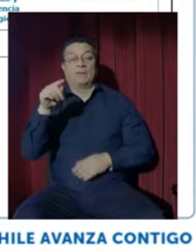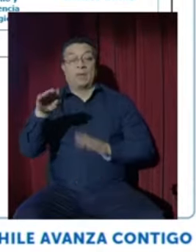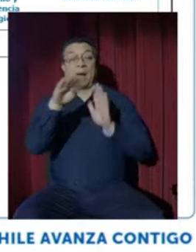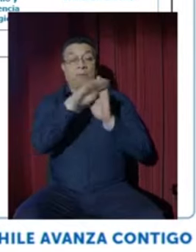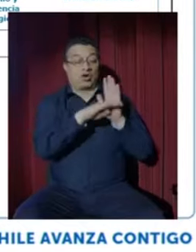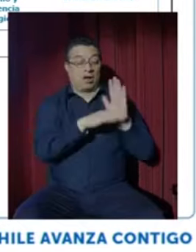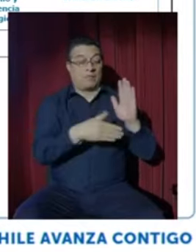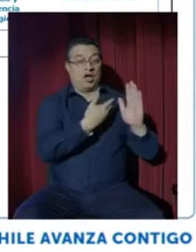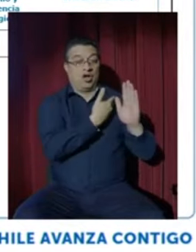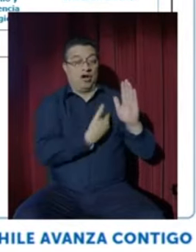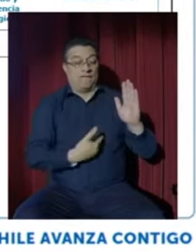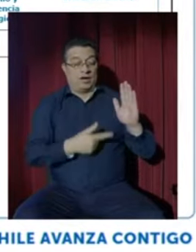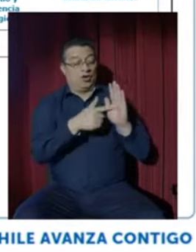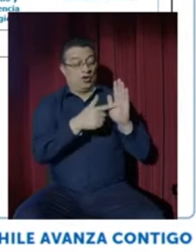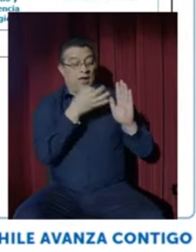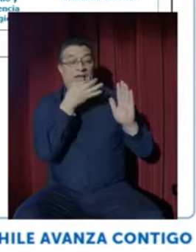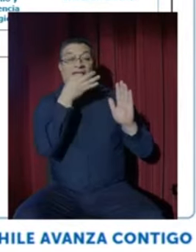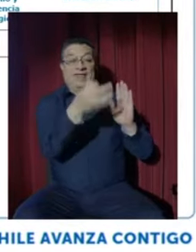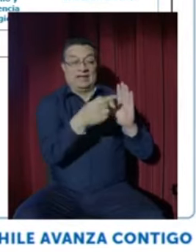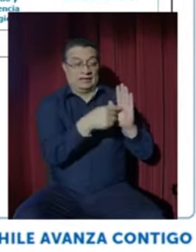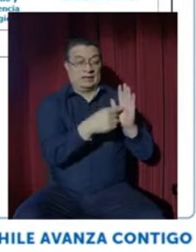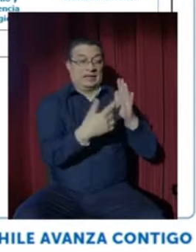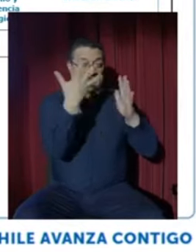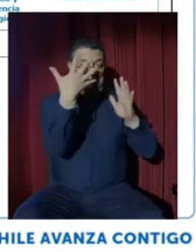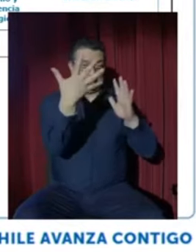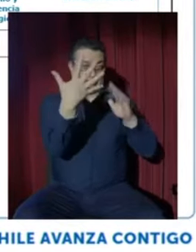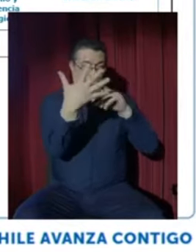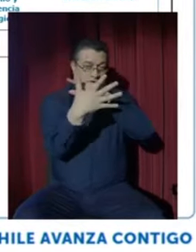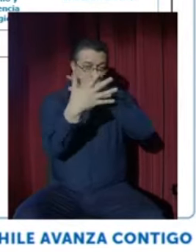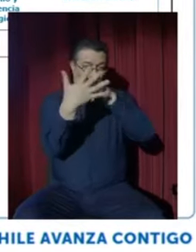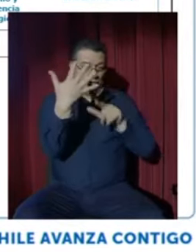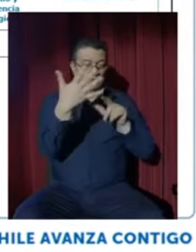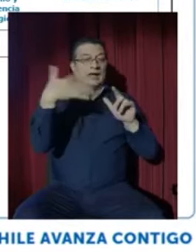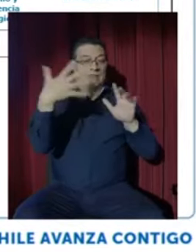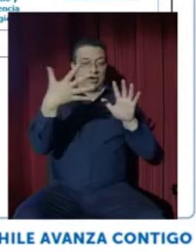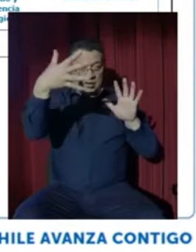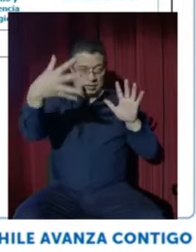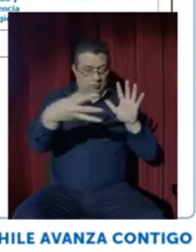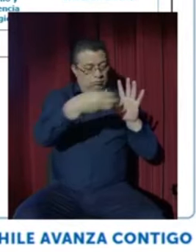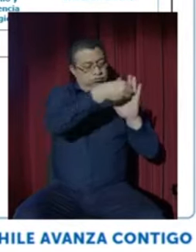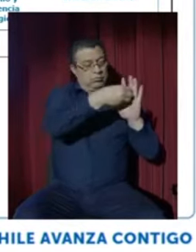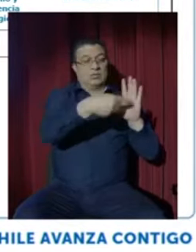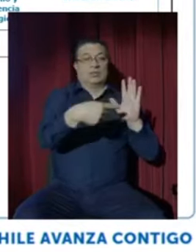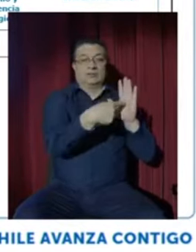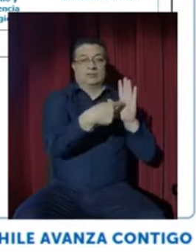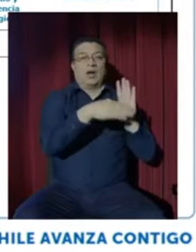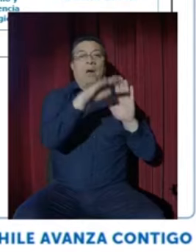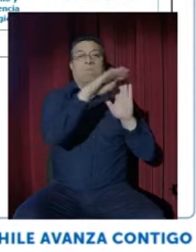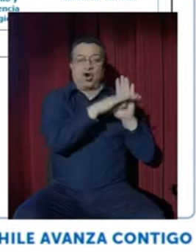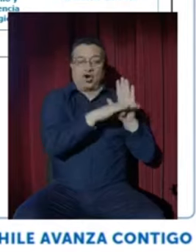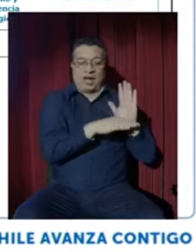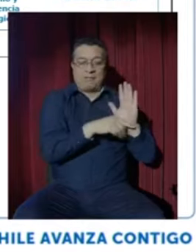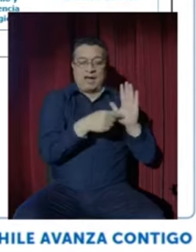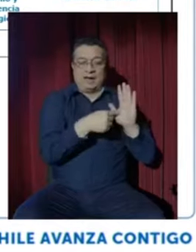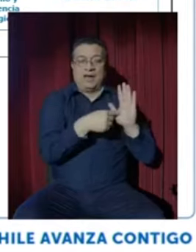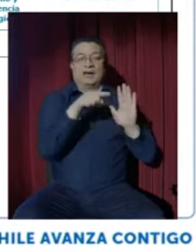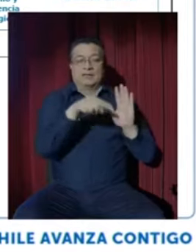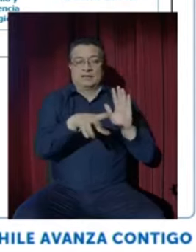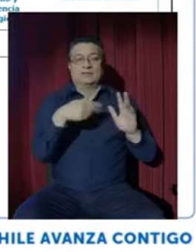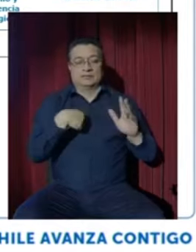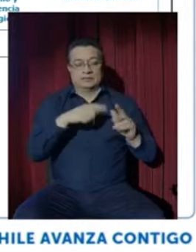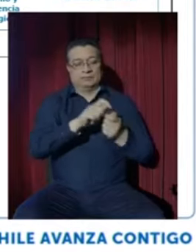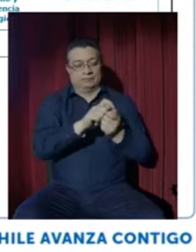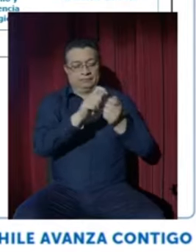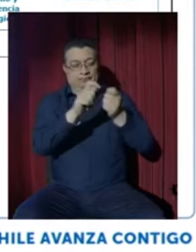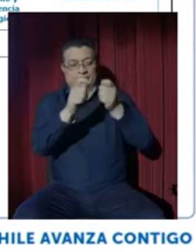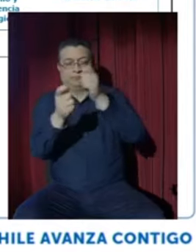gobierno se había planteado cinco objetivos que son importantes que están plasmados en el programa como es la tránsito